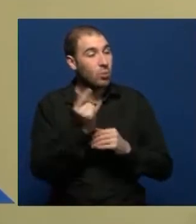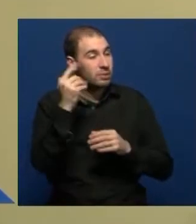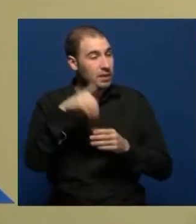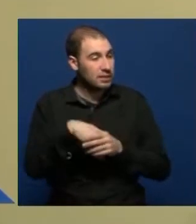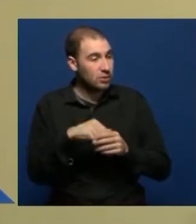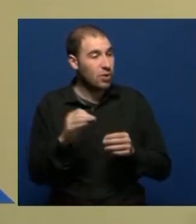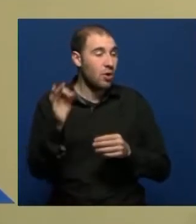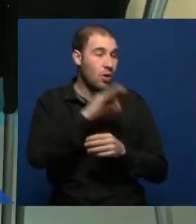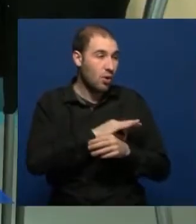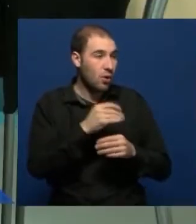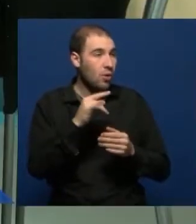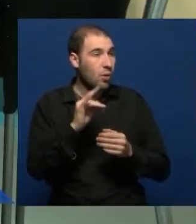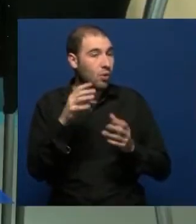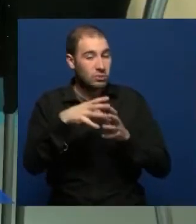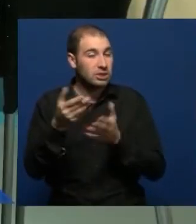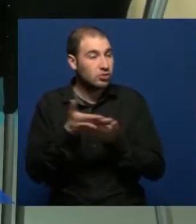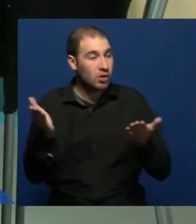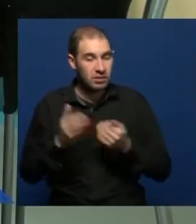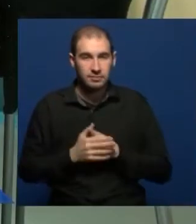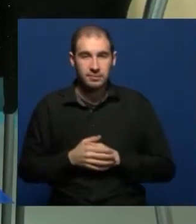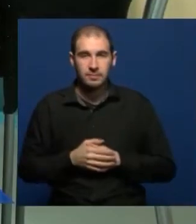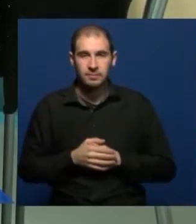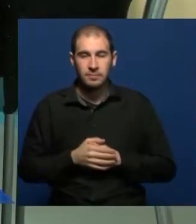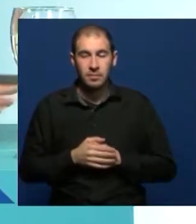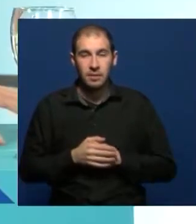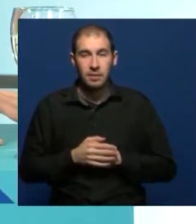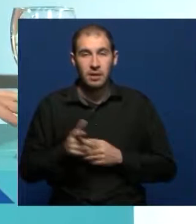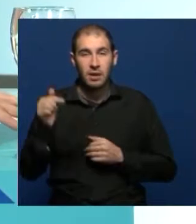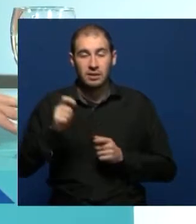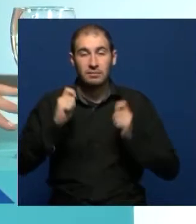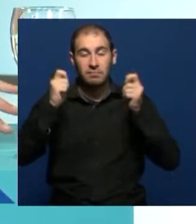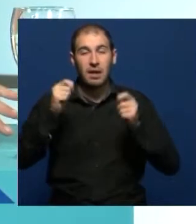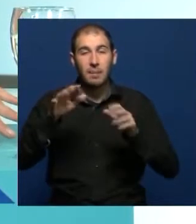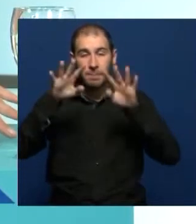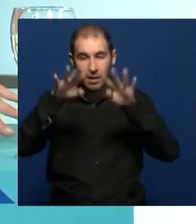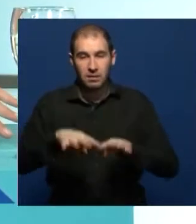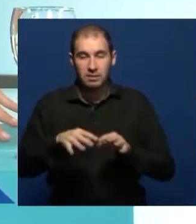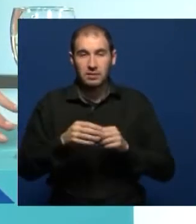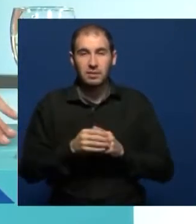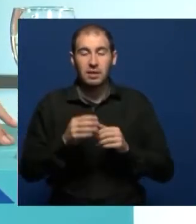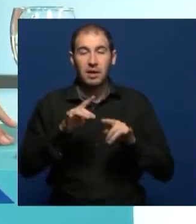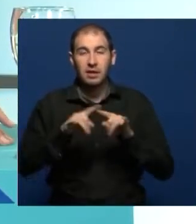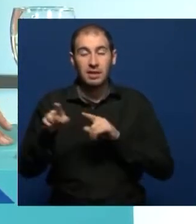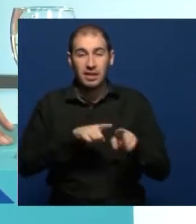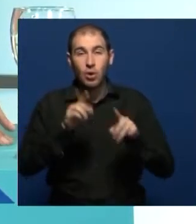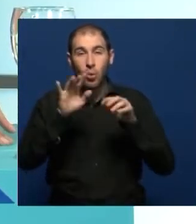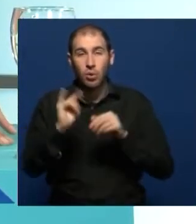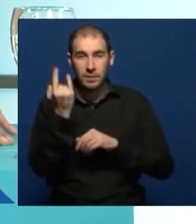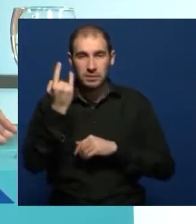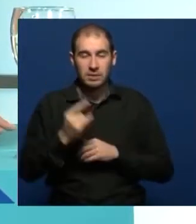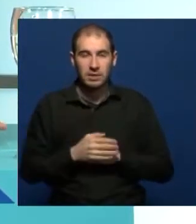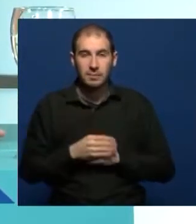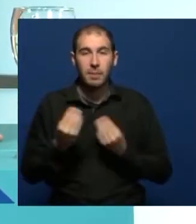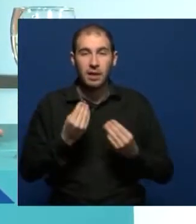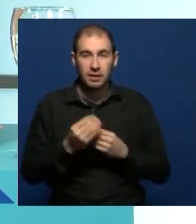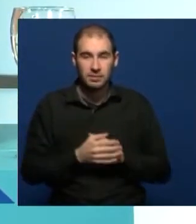universidad o también se abre a toda la comunidad? Esperamos que quede colgada en la plataforma, en la página web de la universidad, para